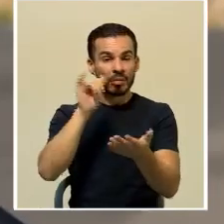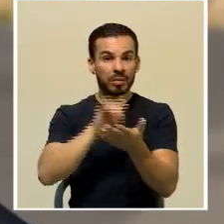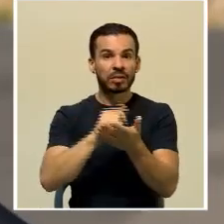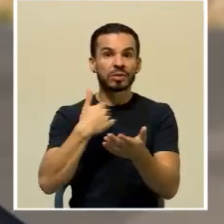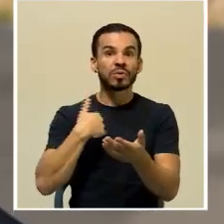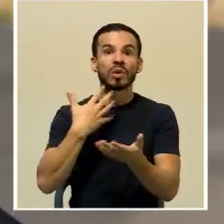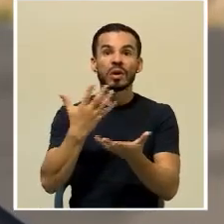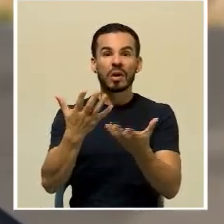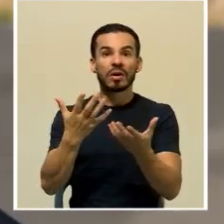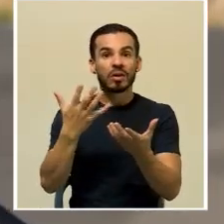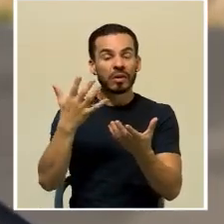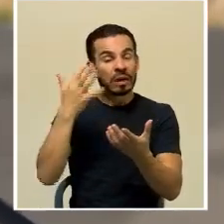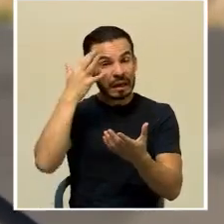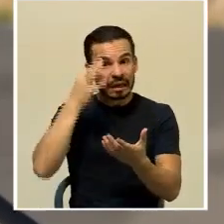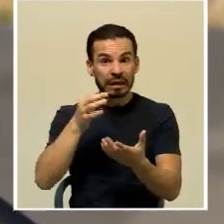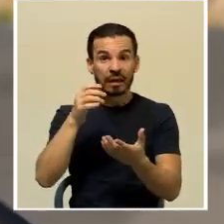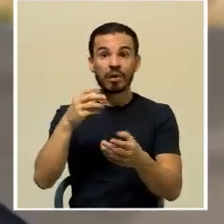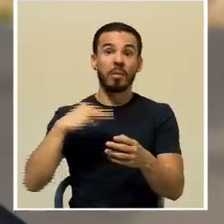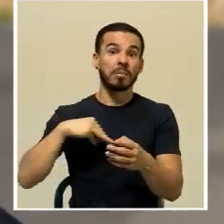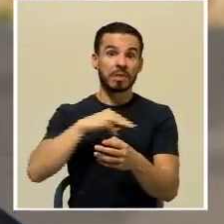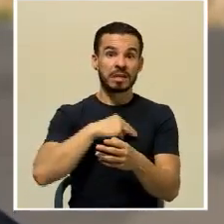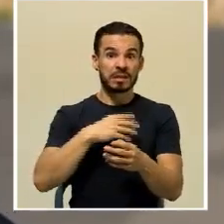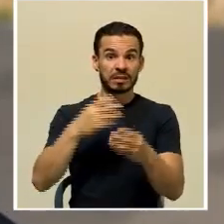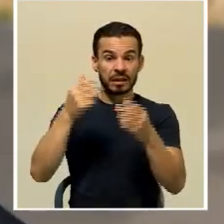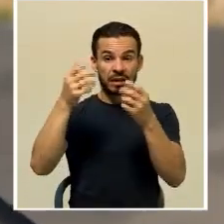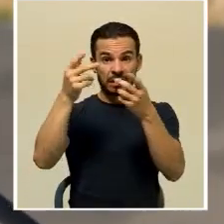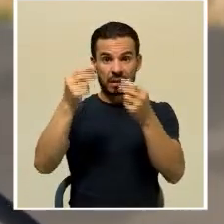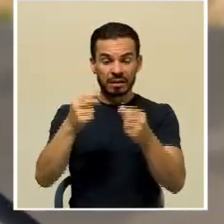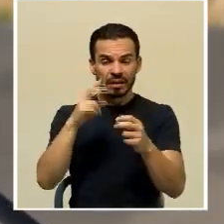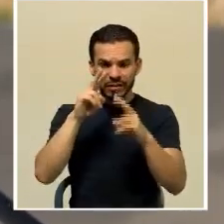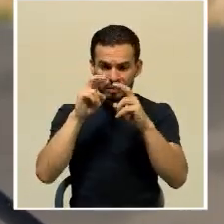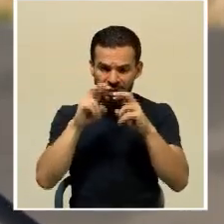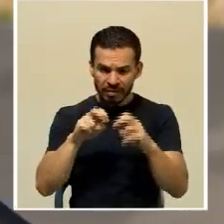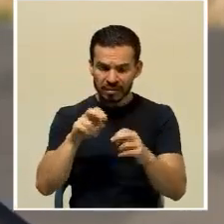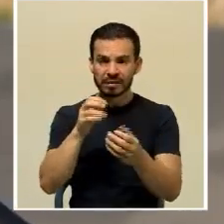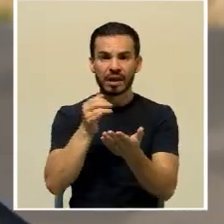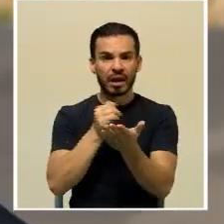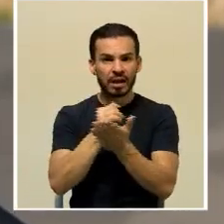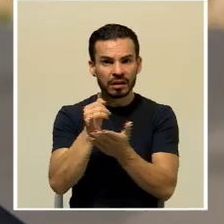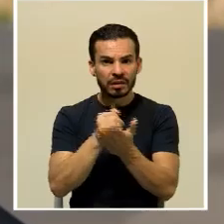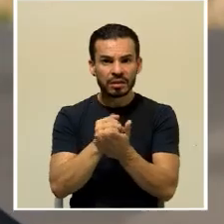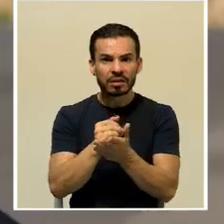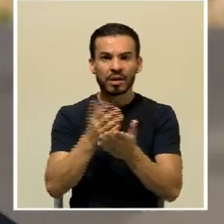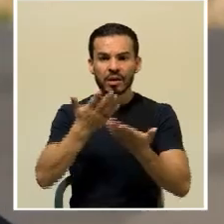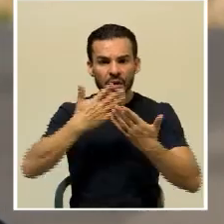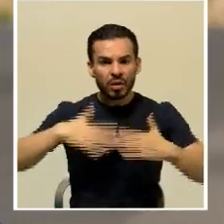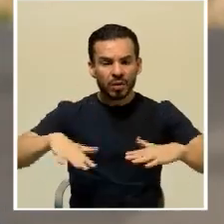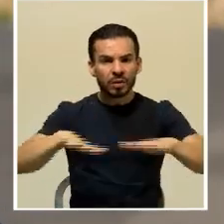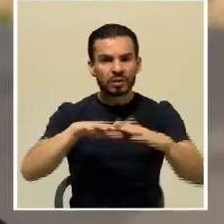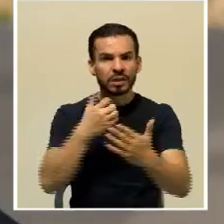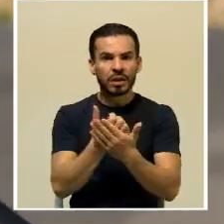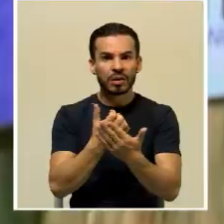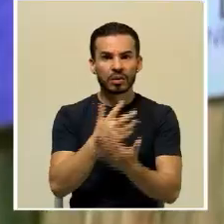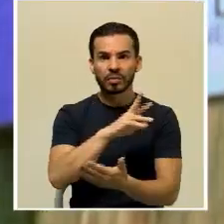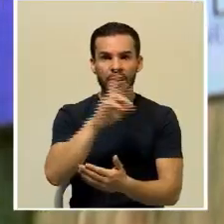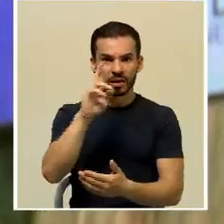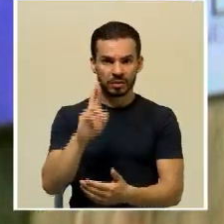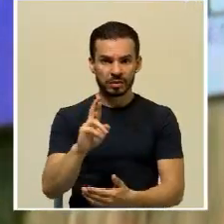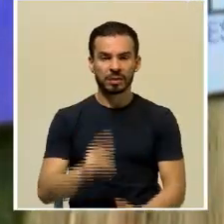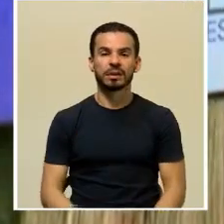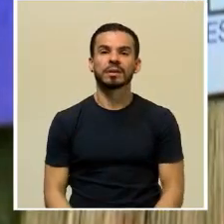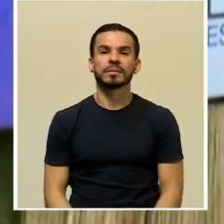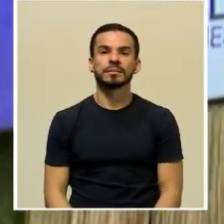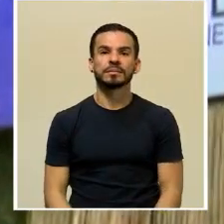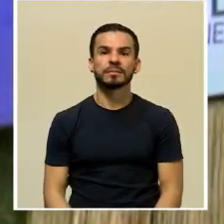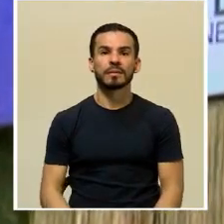sentido, yo creo que el Ministerio de Hacienda tiene que revisar esos estudios, tiene que contextualizarlos en la economía de Costa Rica.